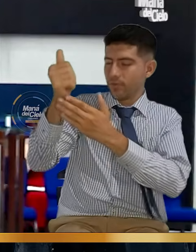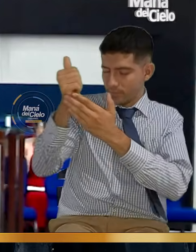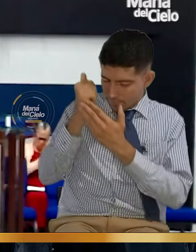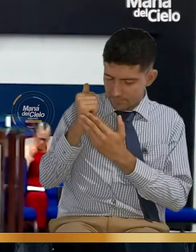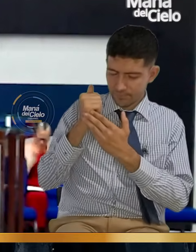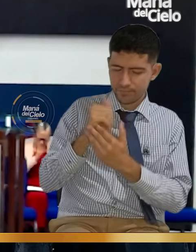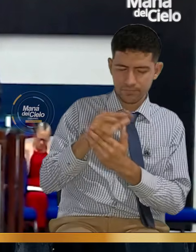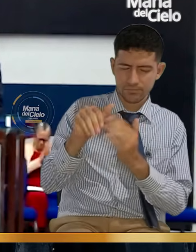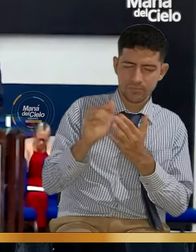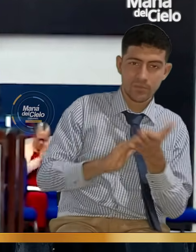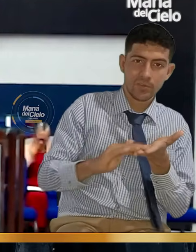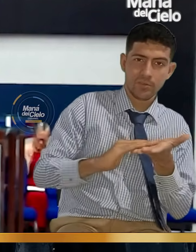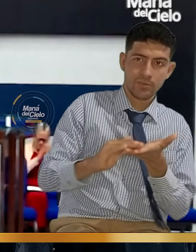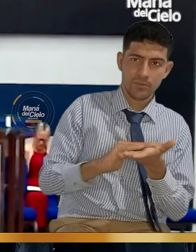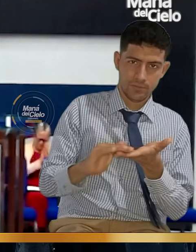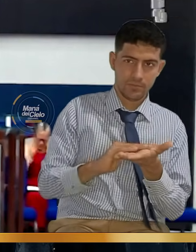Amén.